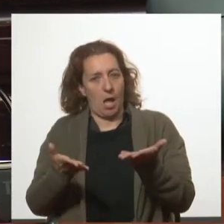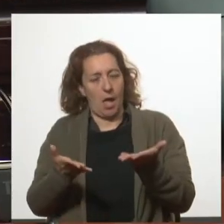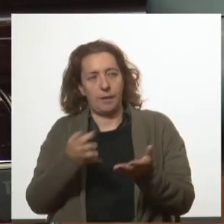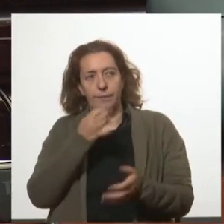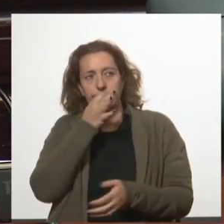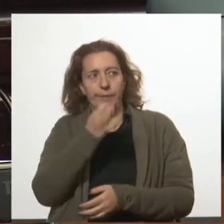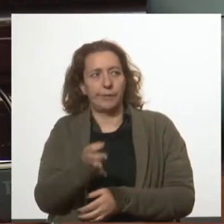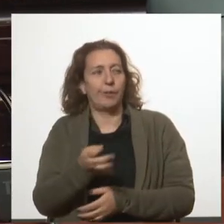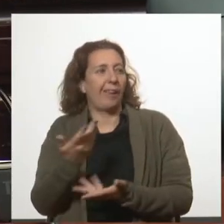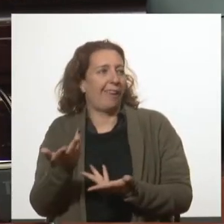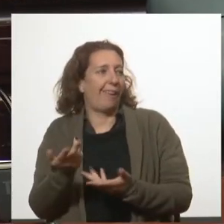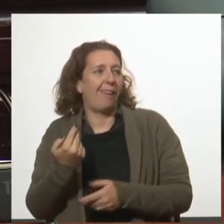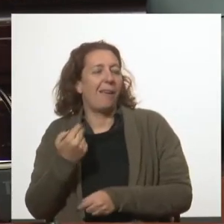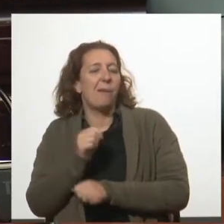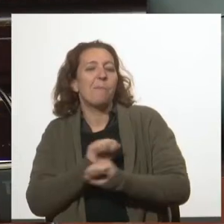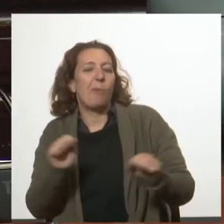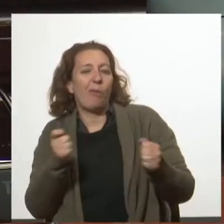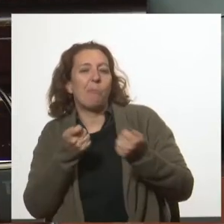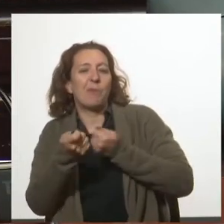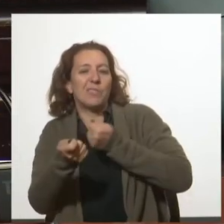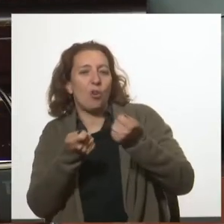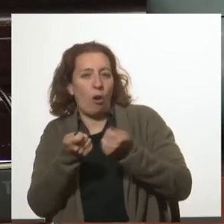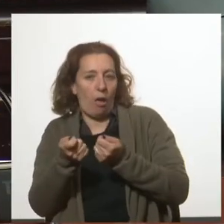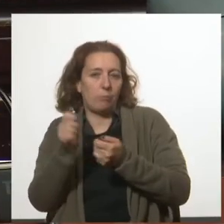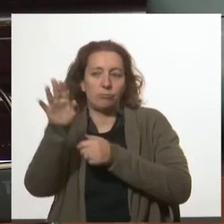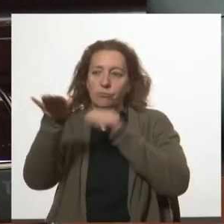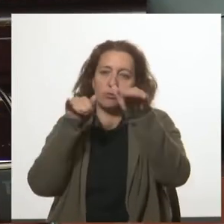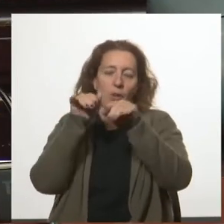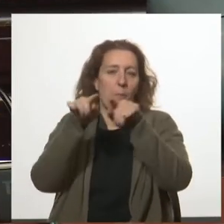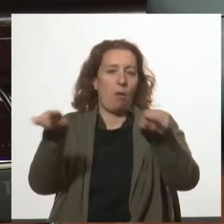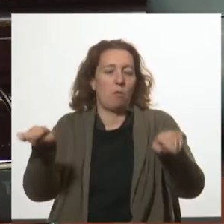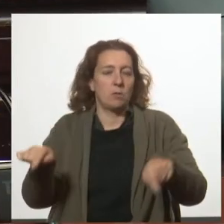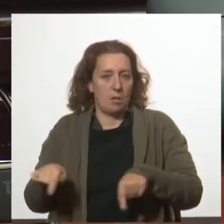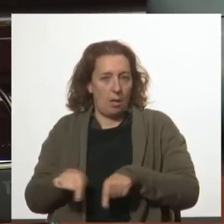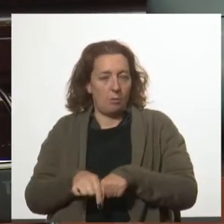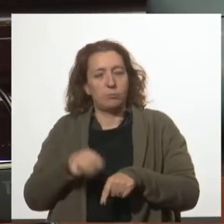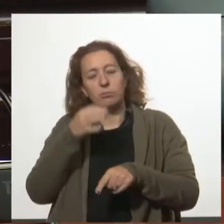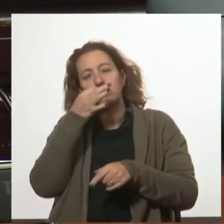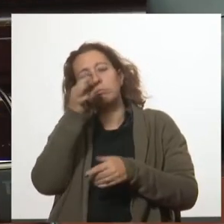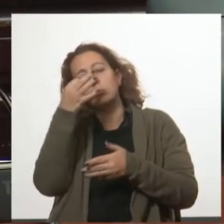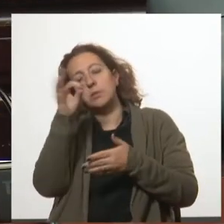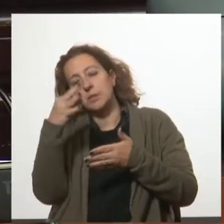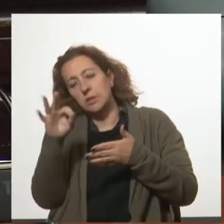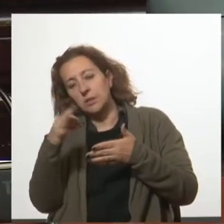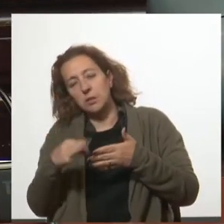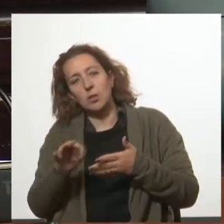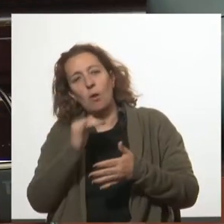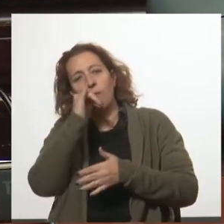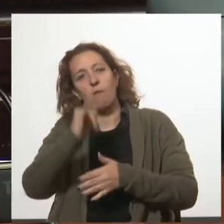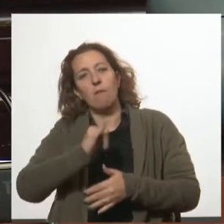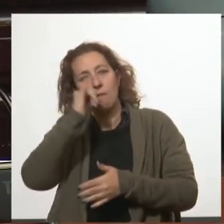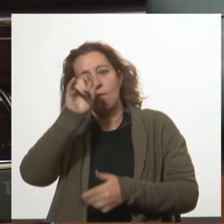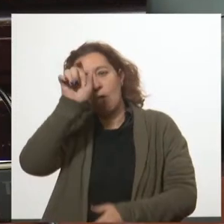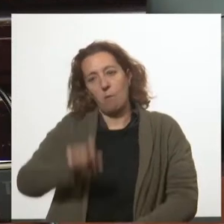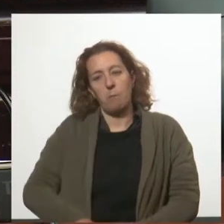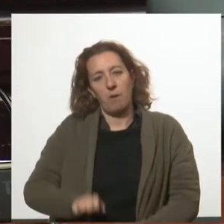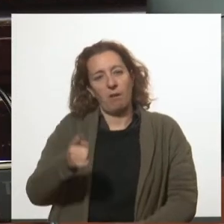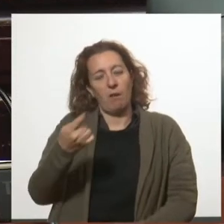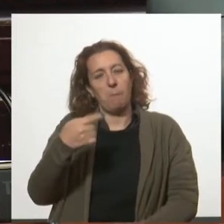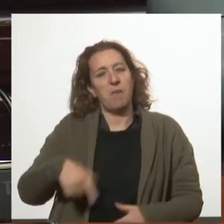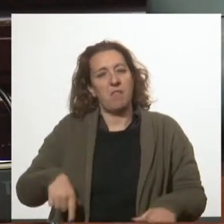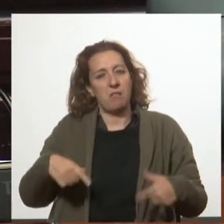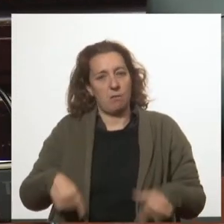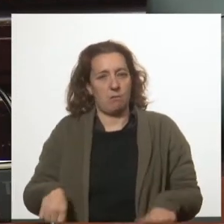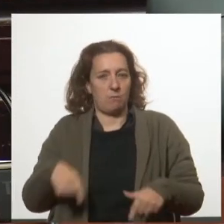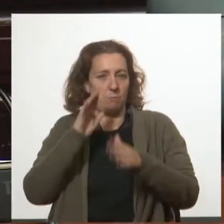presionar por un llamado a sala por una rendición de informes de un ministro en el parlament